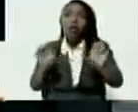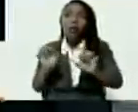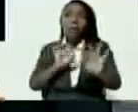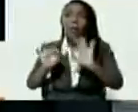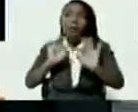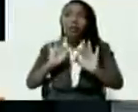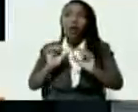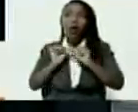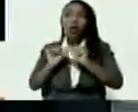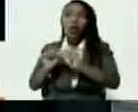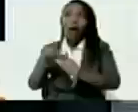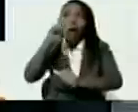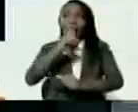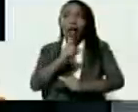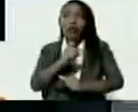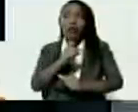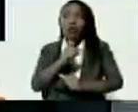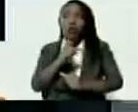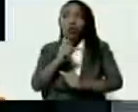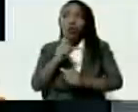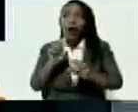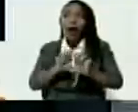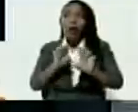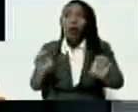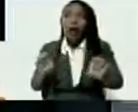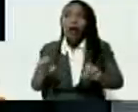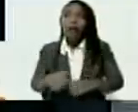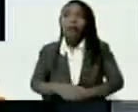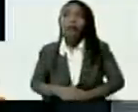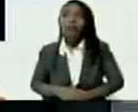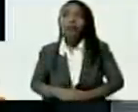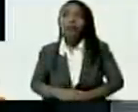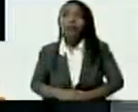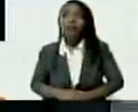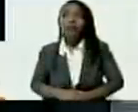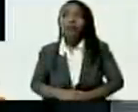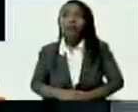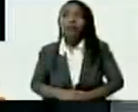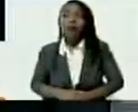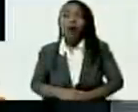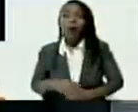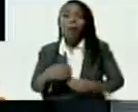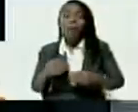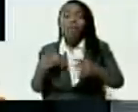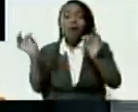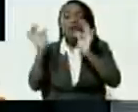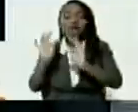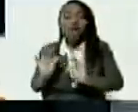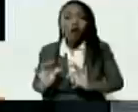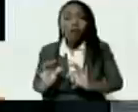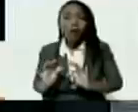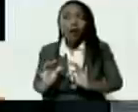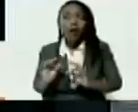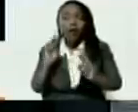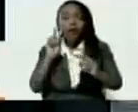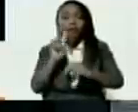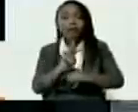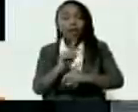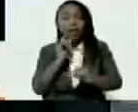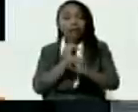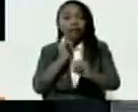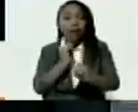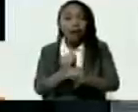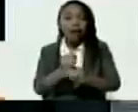que continúe el año escolar por las vías de redes sociales,